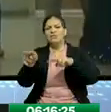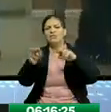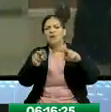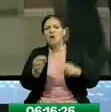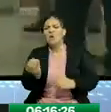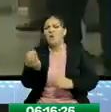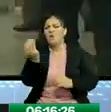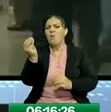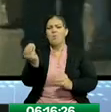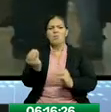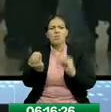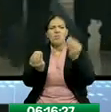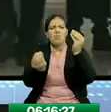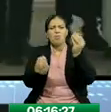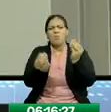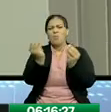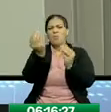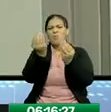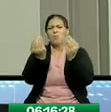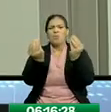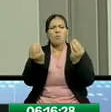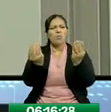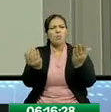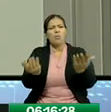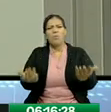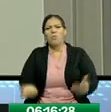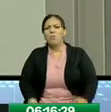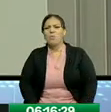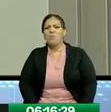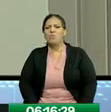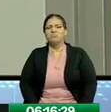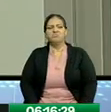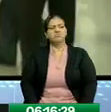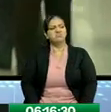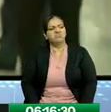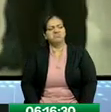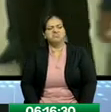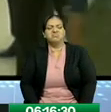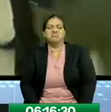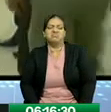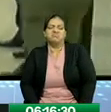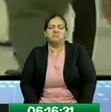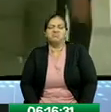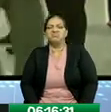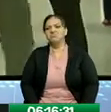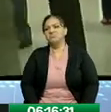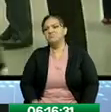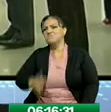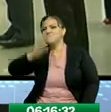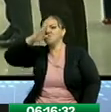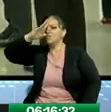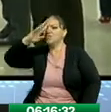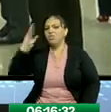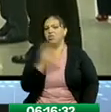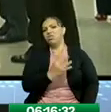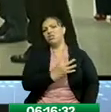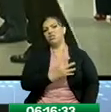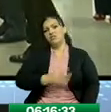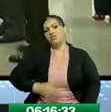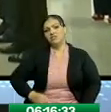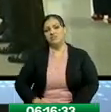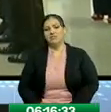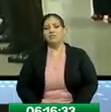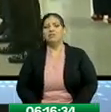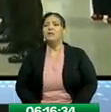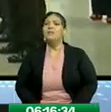no valoran ese maravilloso don que Dios le dio, la juventud. Cuidarse, a vivir su juventud. Todos